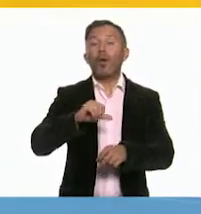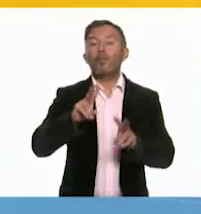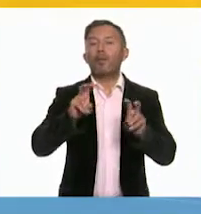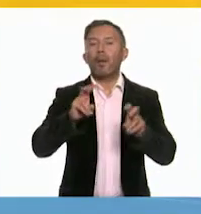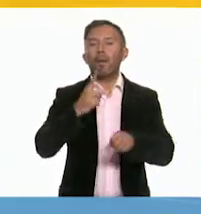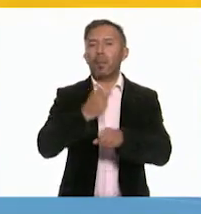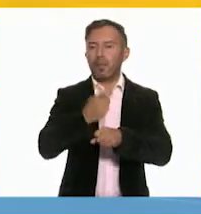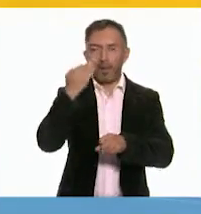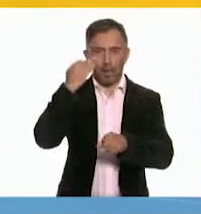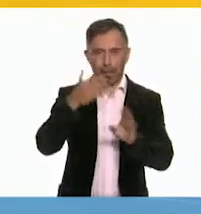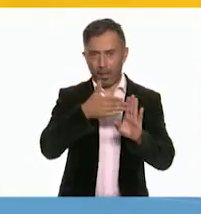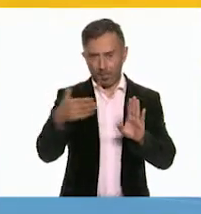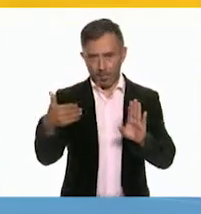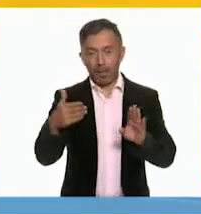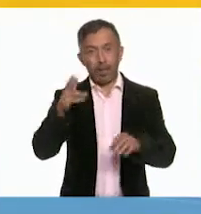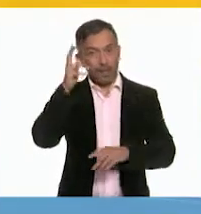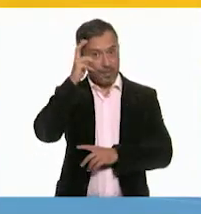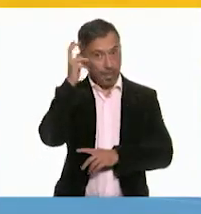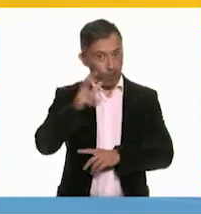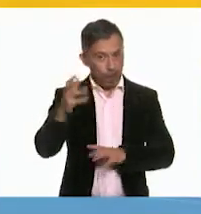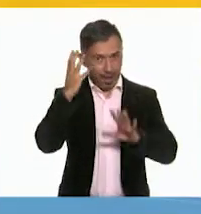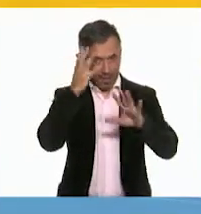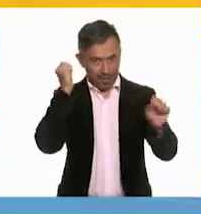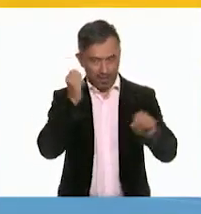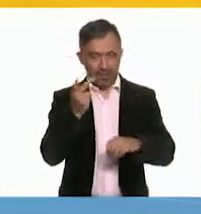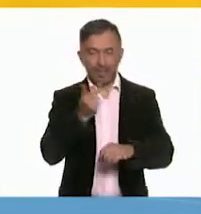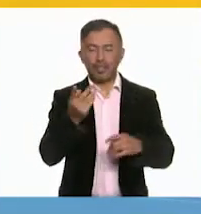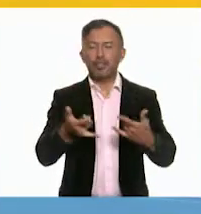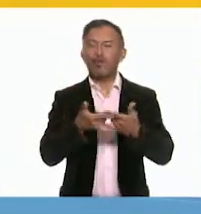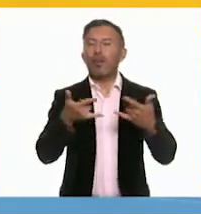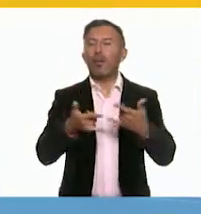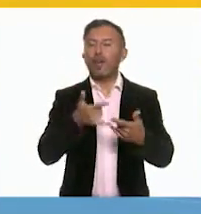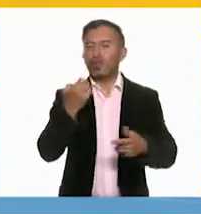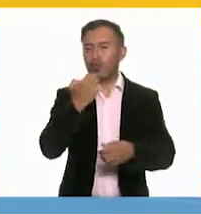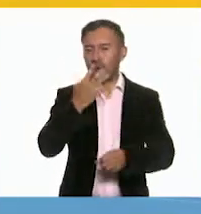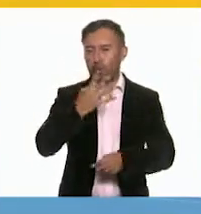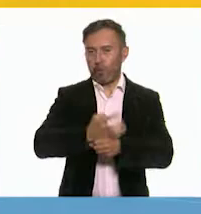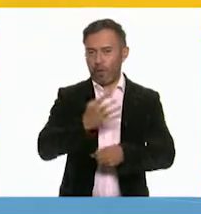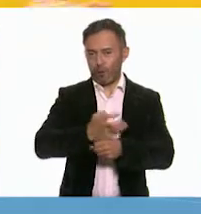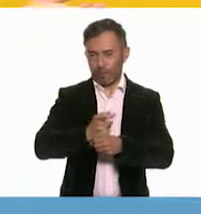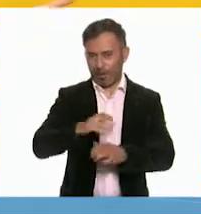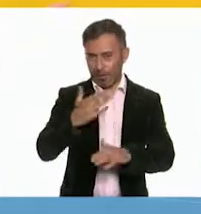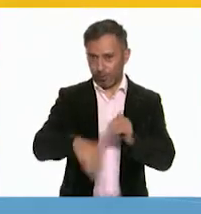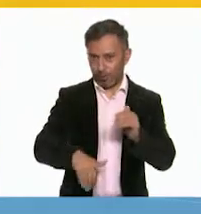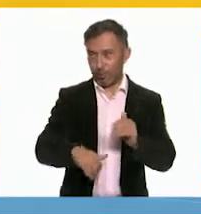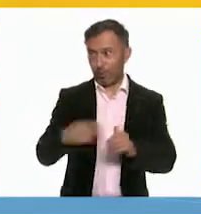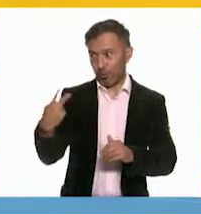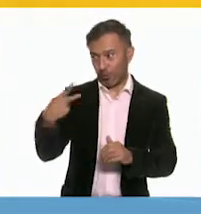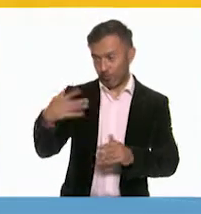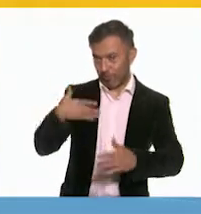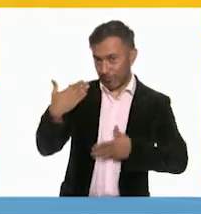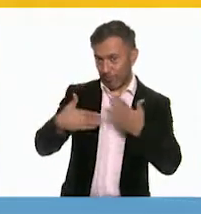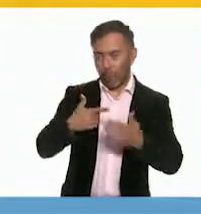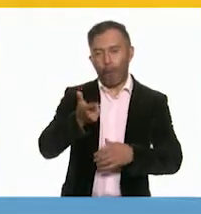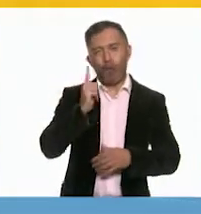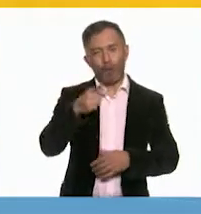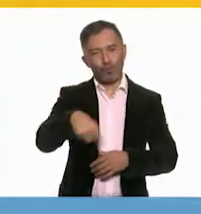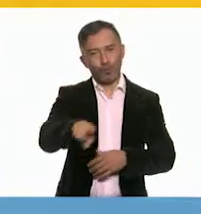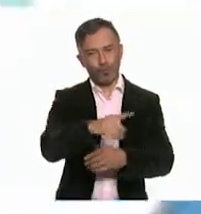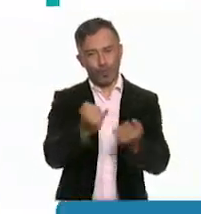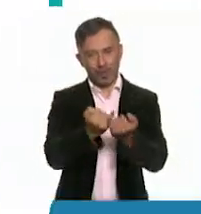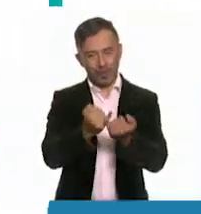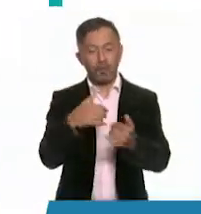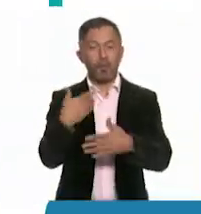Miguel Hidalgo e Ignacio Allende de Historia de cuarto grado y espero que lo hayan disfrutado tanto como nosotras. Nos vemos en la